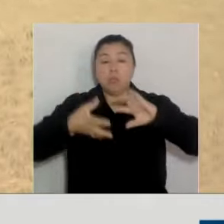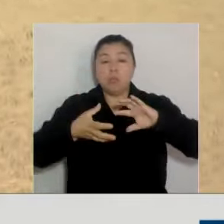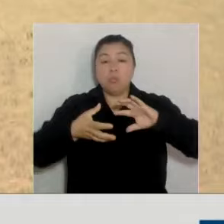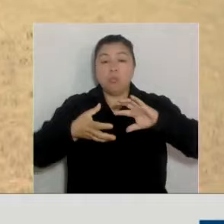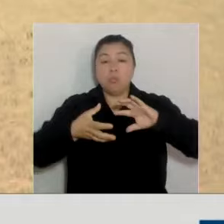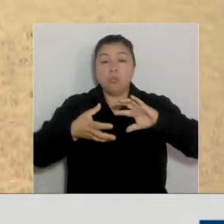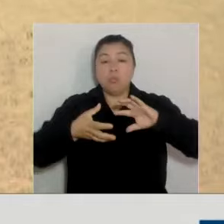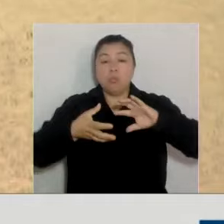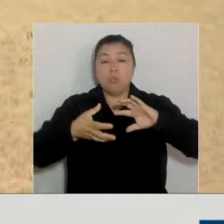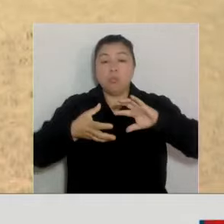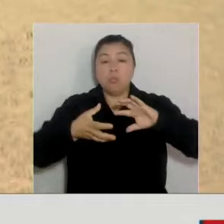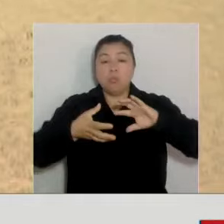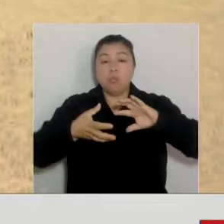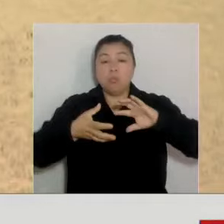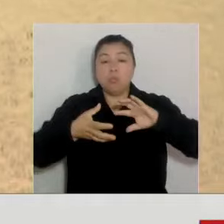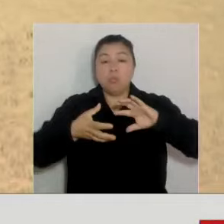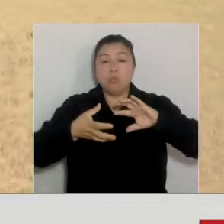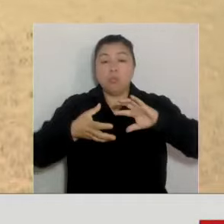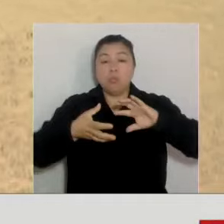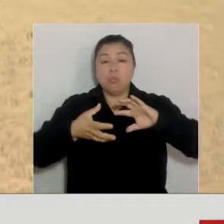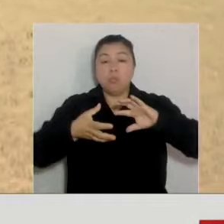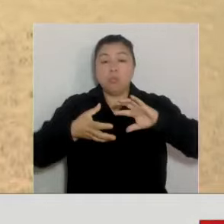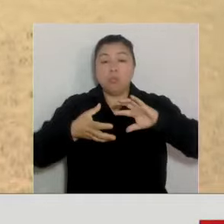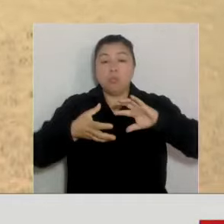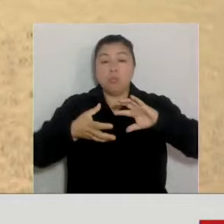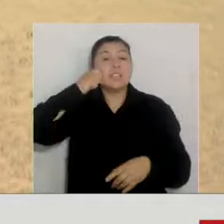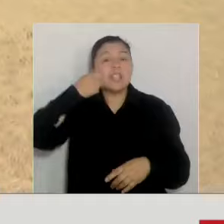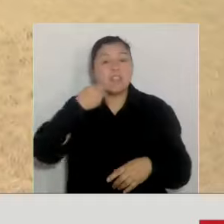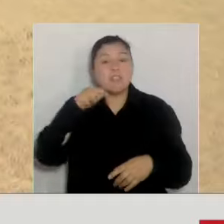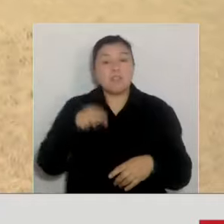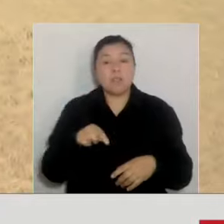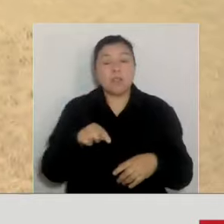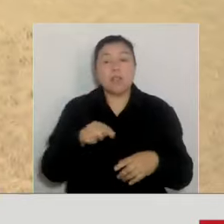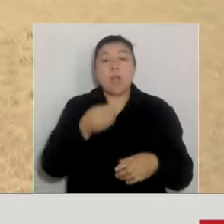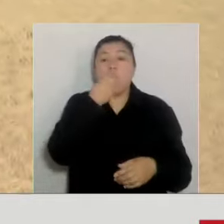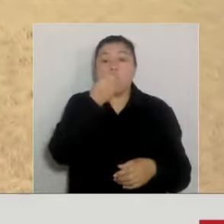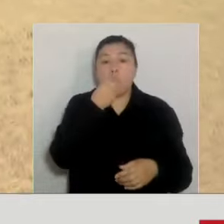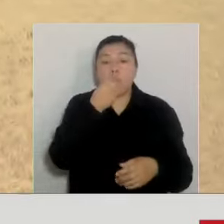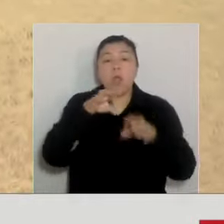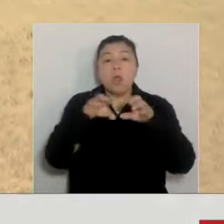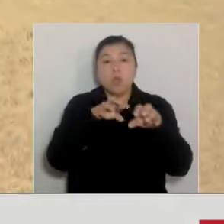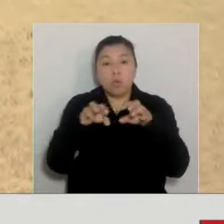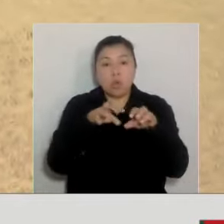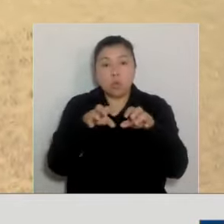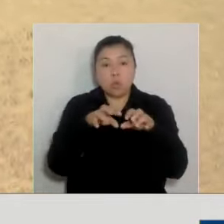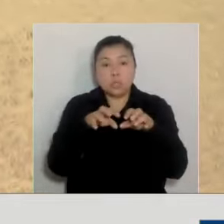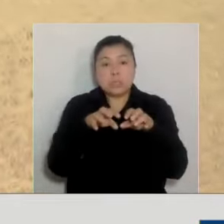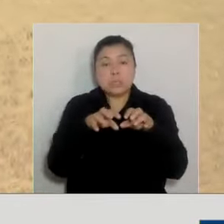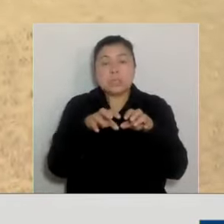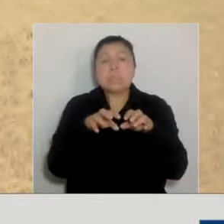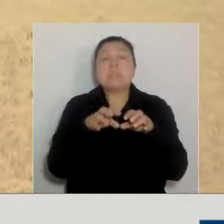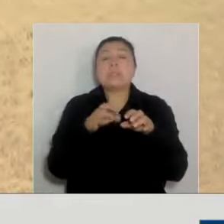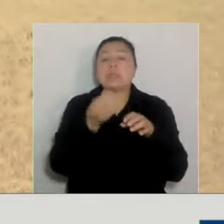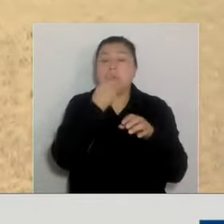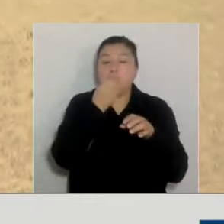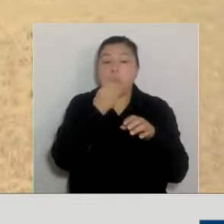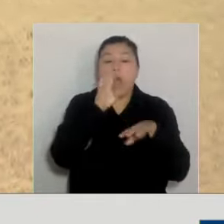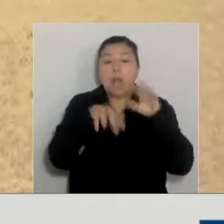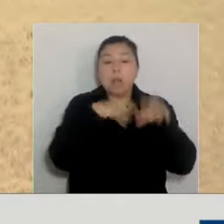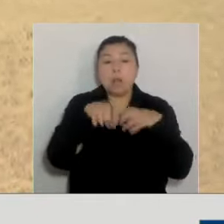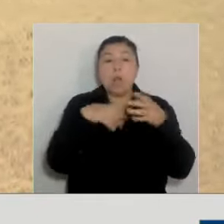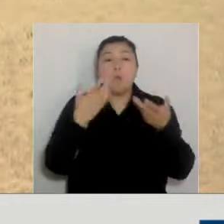cambiado Hoy día hay conciencia de lo que significa comer productos de origen animal y es por eso que los